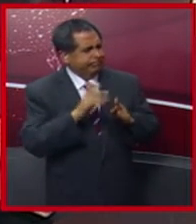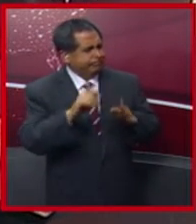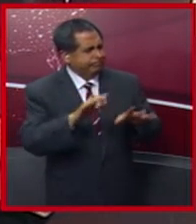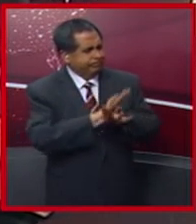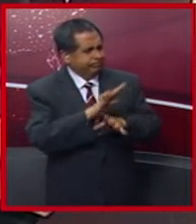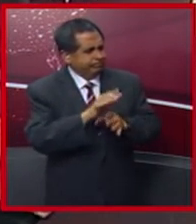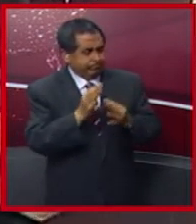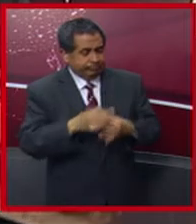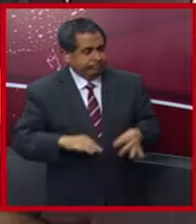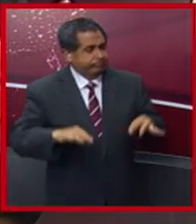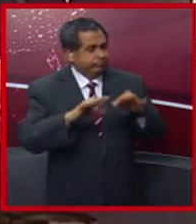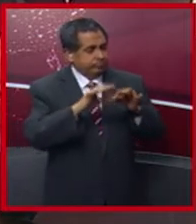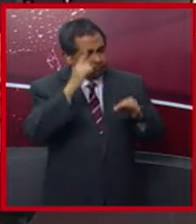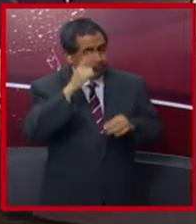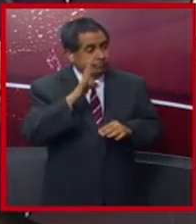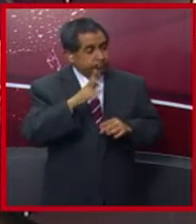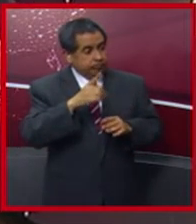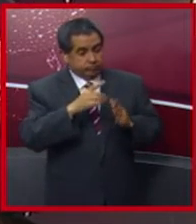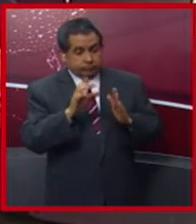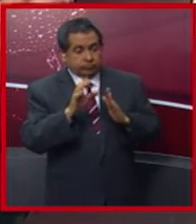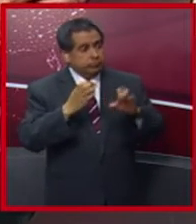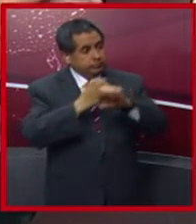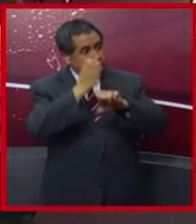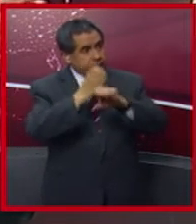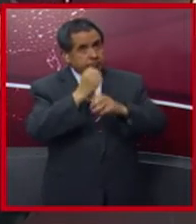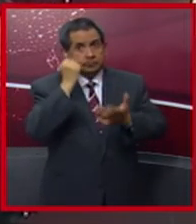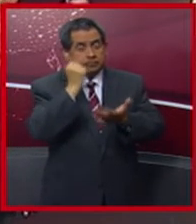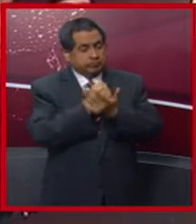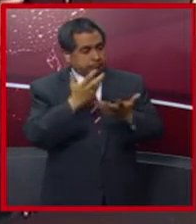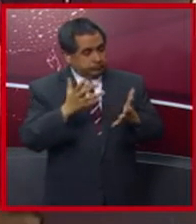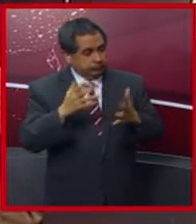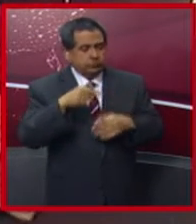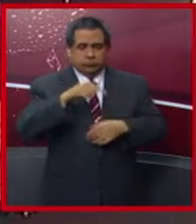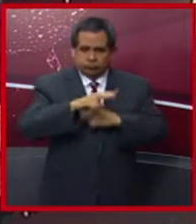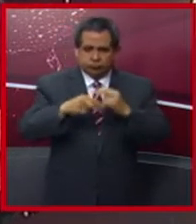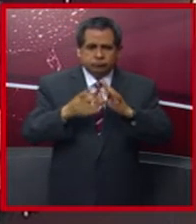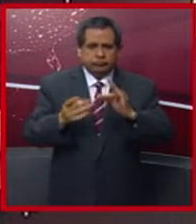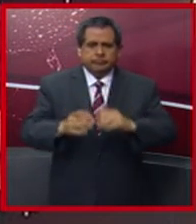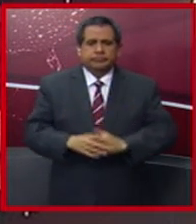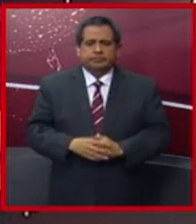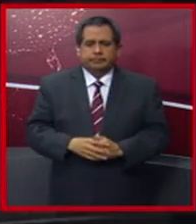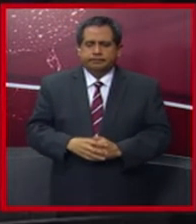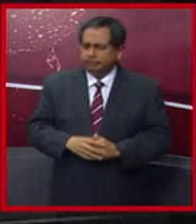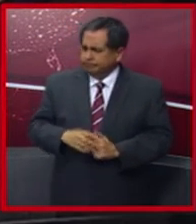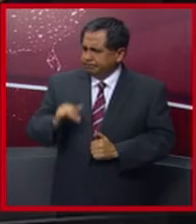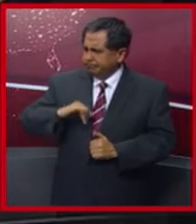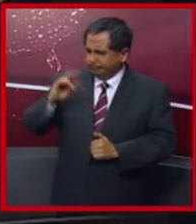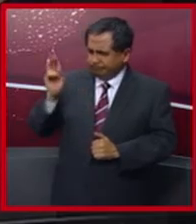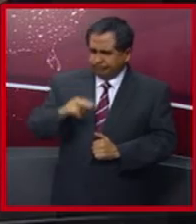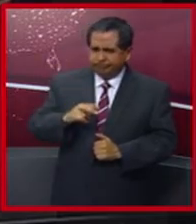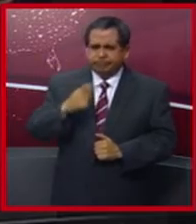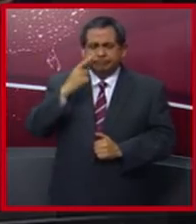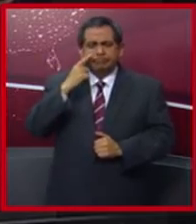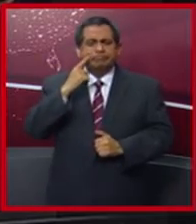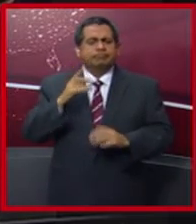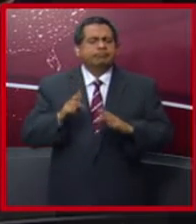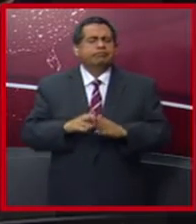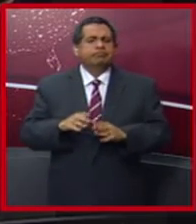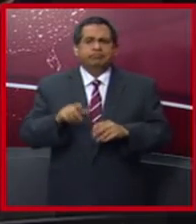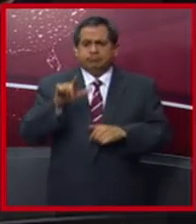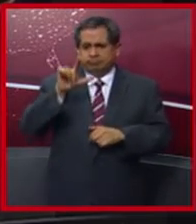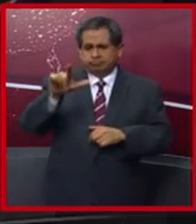reforma tan importante que ya ratificaron los congresos del país y que hoy ustedes han emitido esta declaratoria. Así es, a través de la ratificación de 17